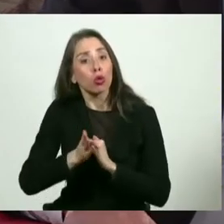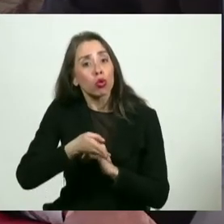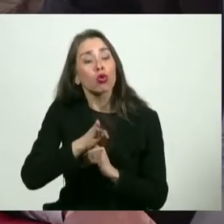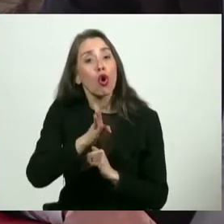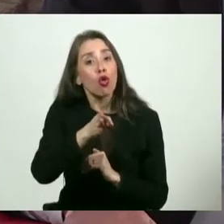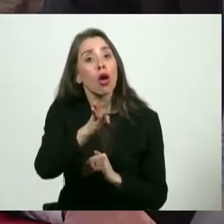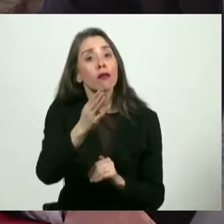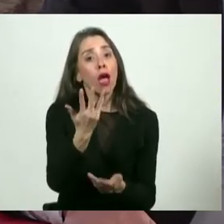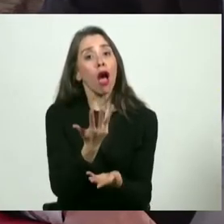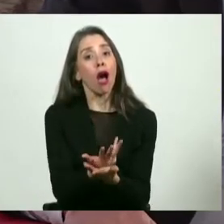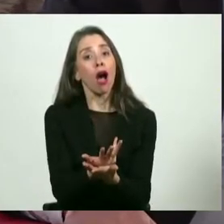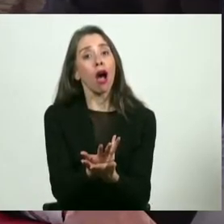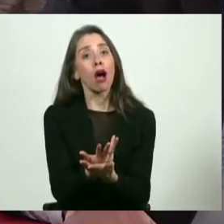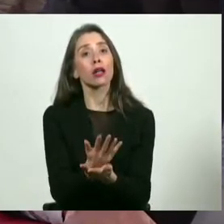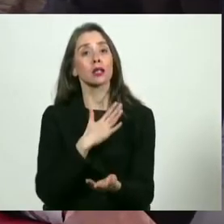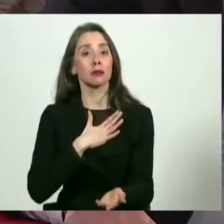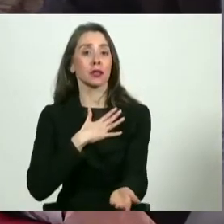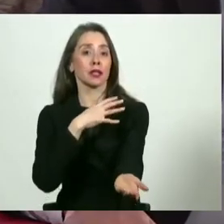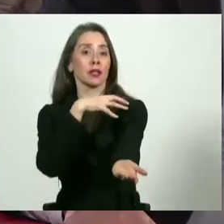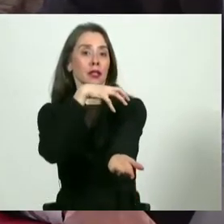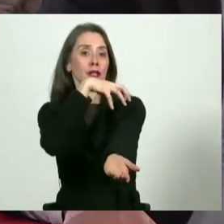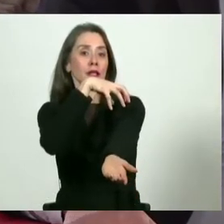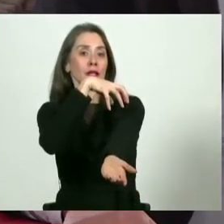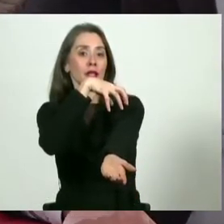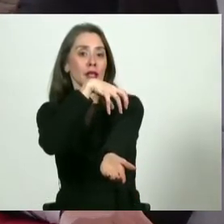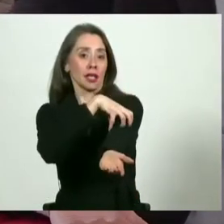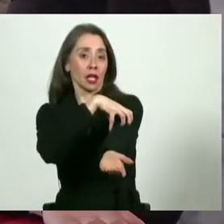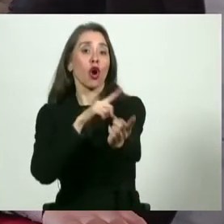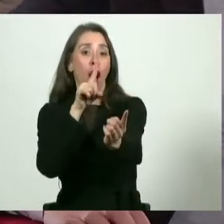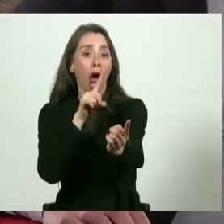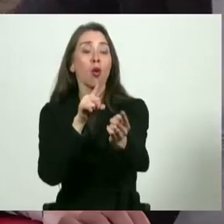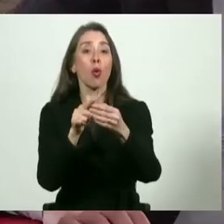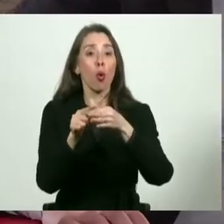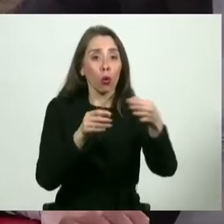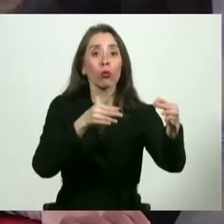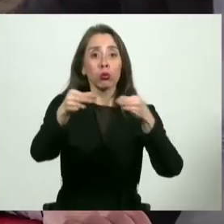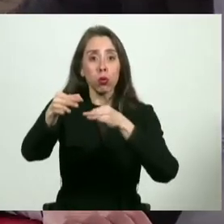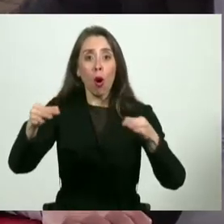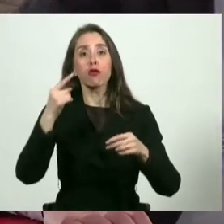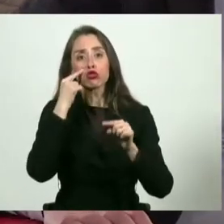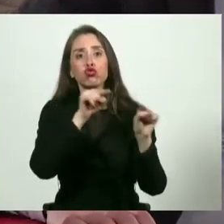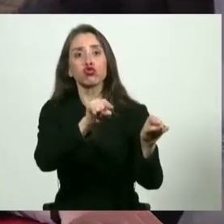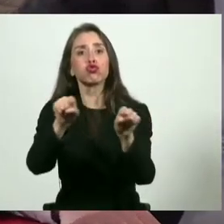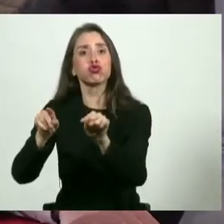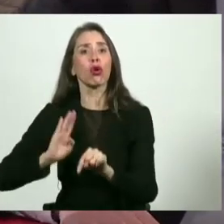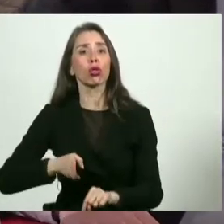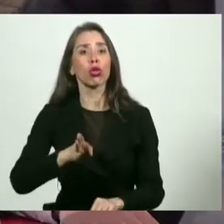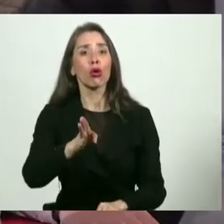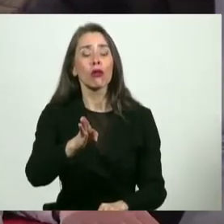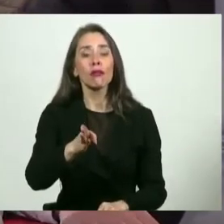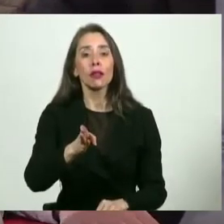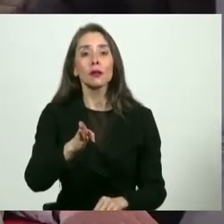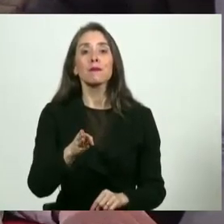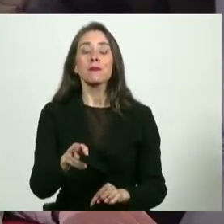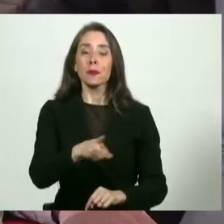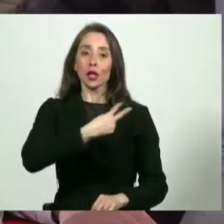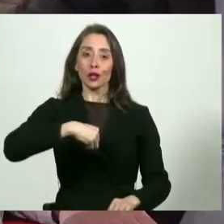esto, hay que ser sincero, también va a tomar tiempo, no va a ser una cosa fácil. Hemos